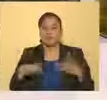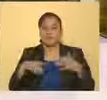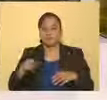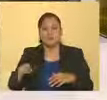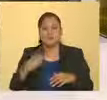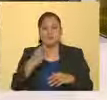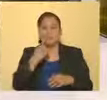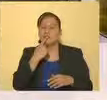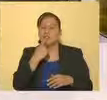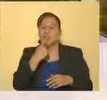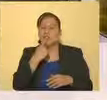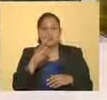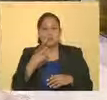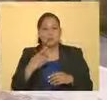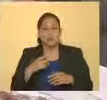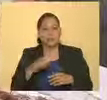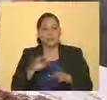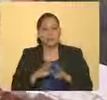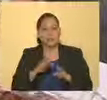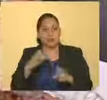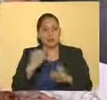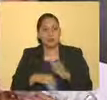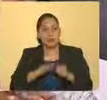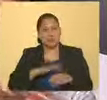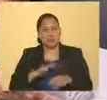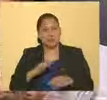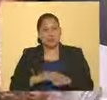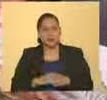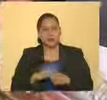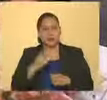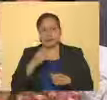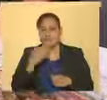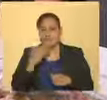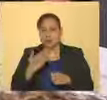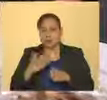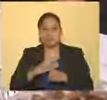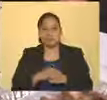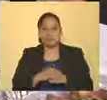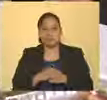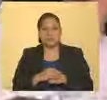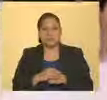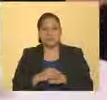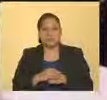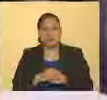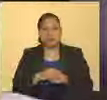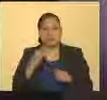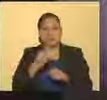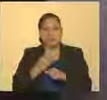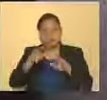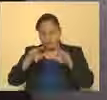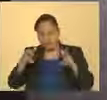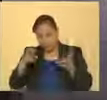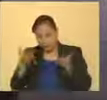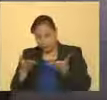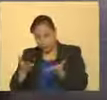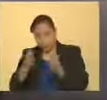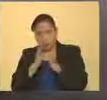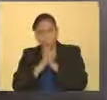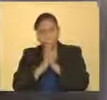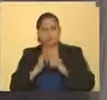muy concentradito. O sea, mira, me faltó más. No, pero está muy bien. Entonces te pido, este lo llevamos al